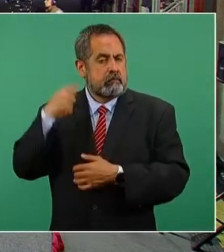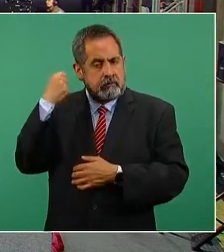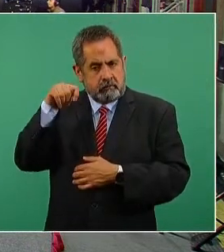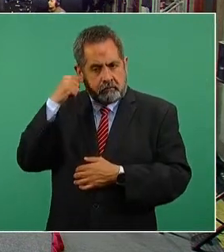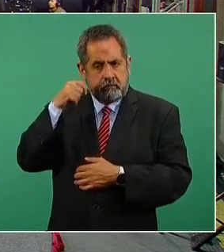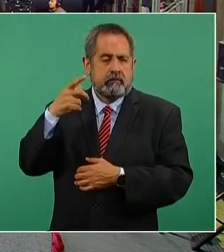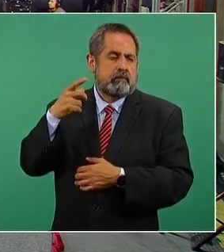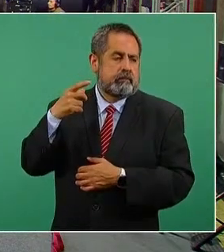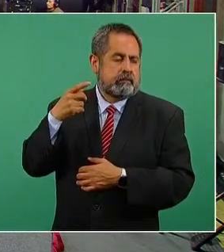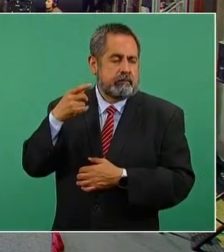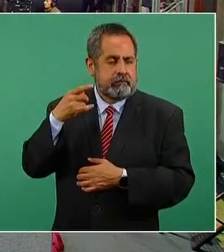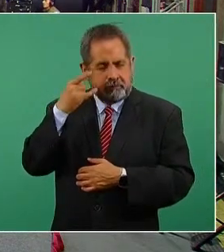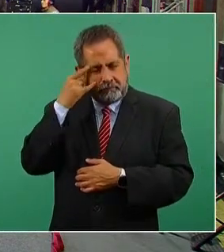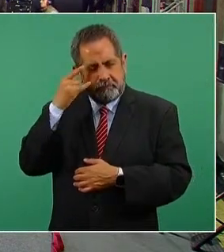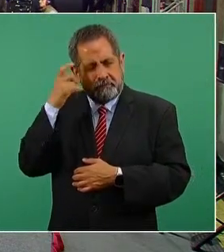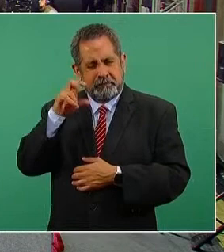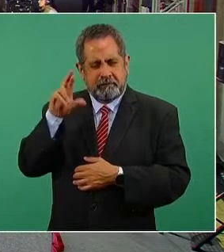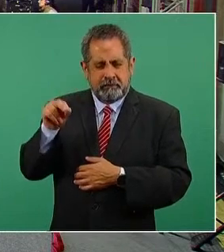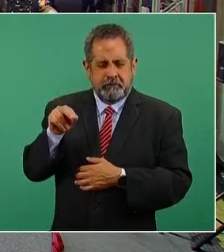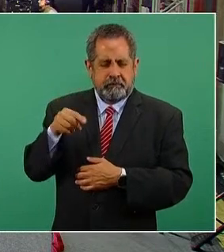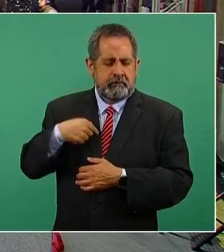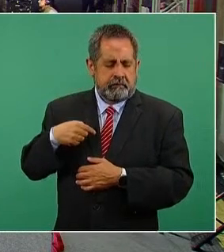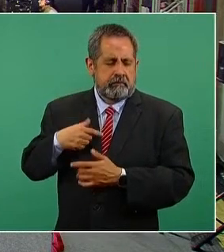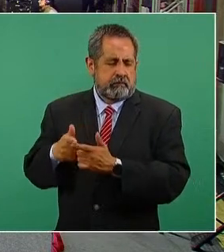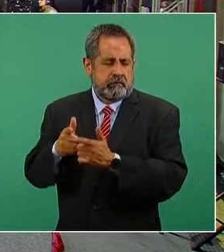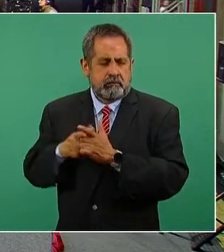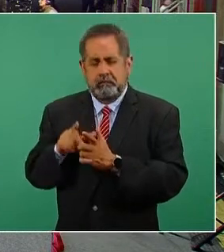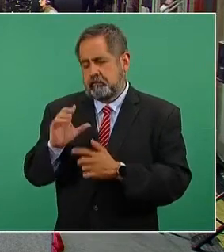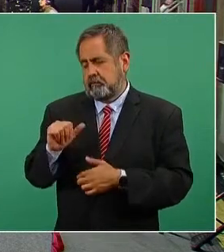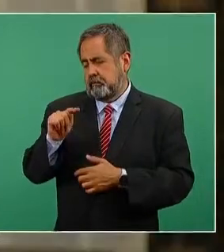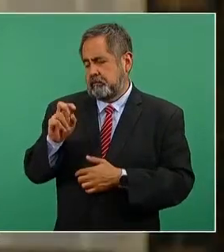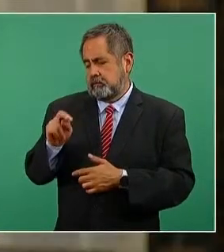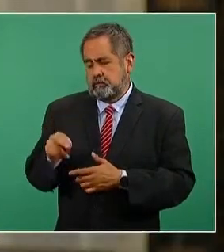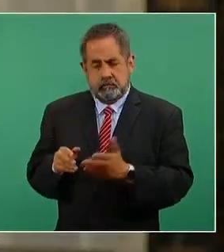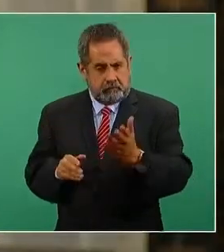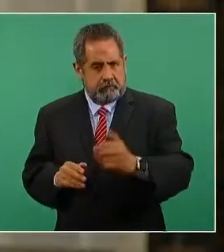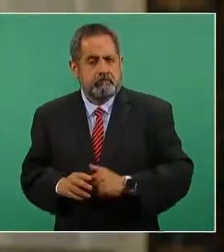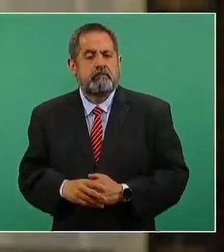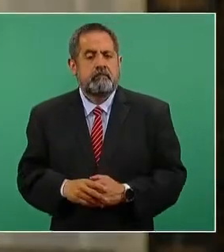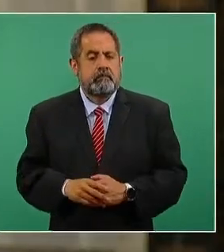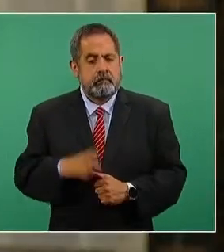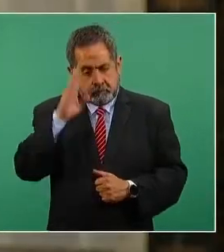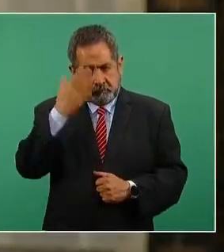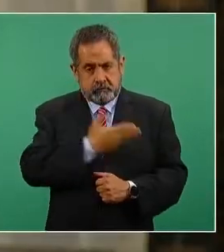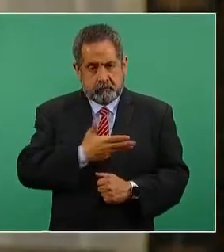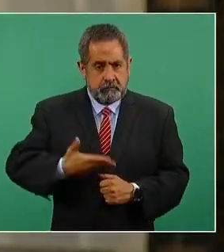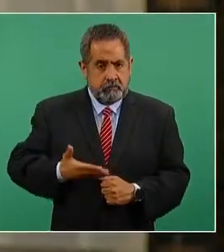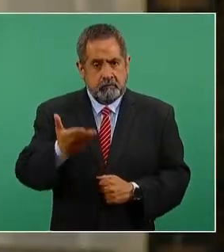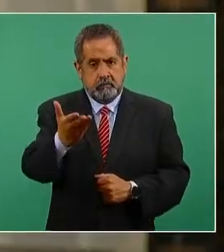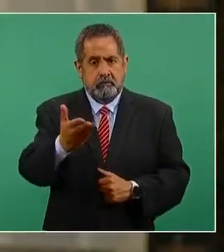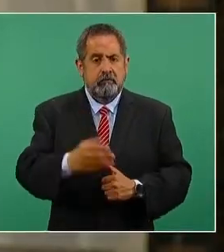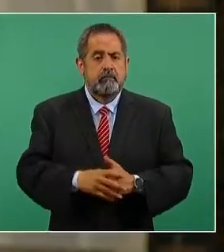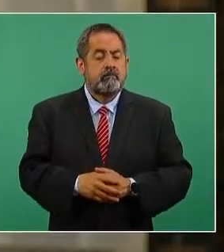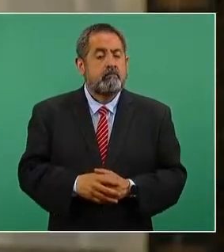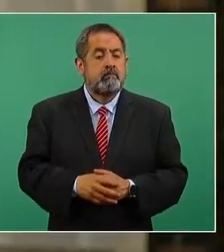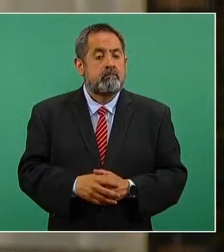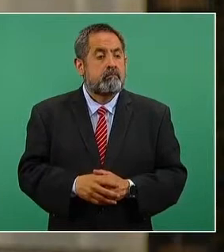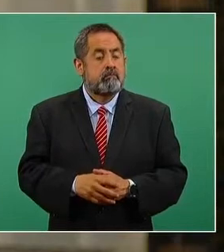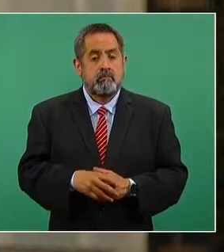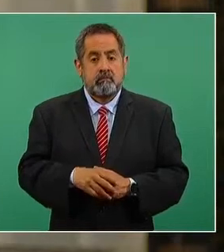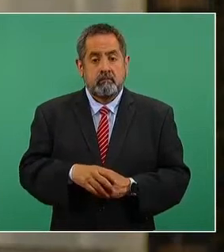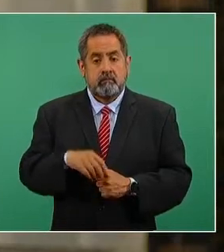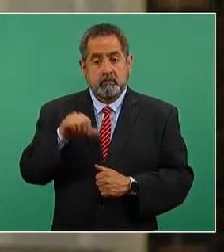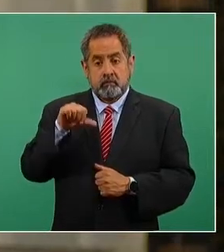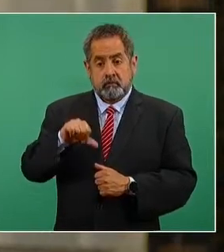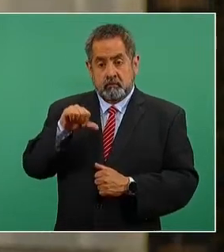Roo, Campeche Hoy y Diario Basta de la Ciudad de México en Grupo Cantón. Señor presidente, en atención al evento que tuvimos